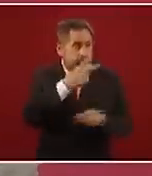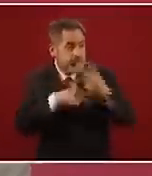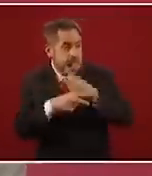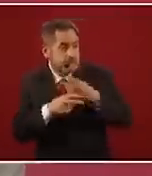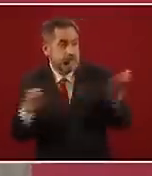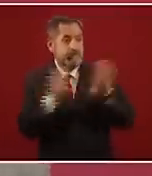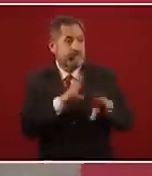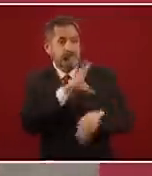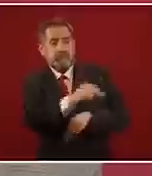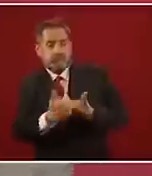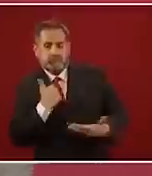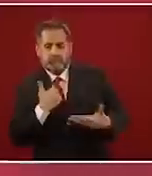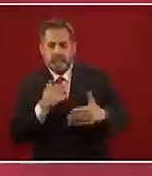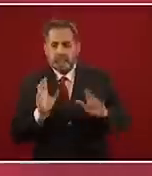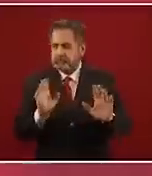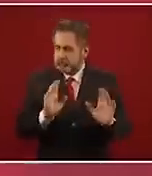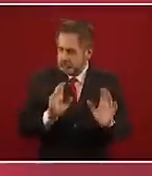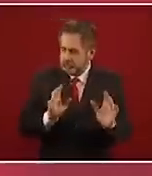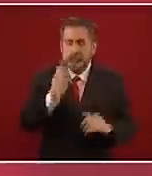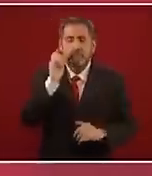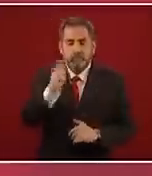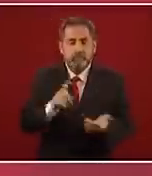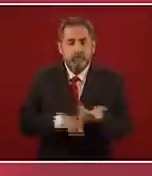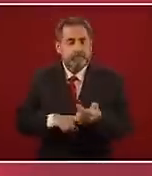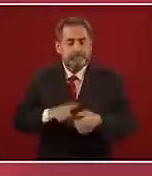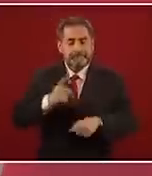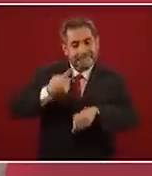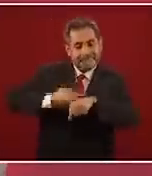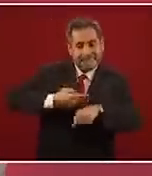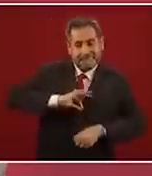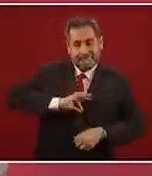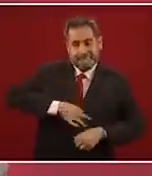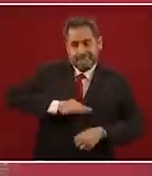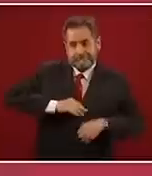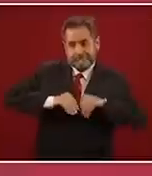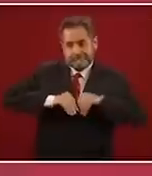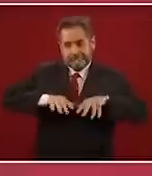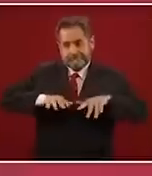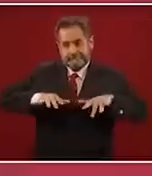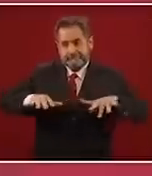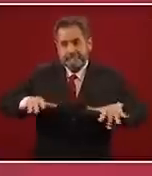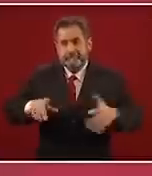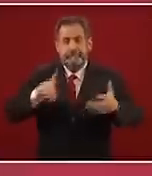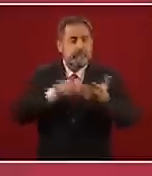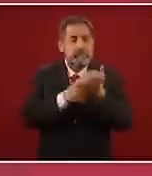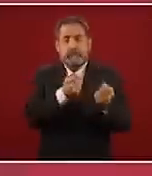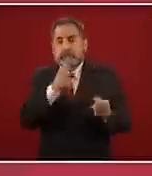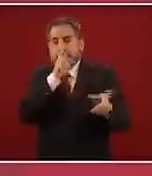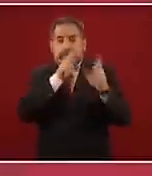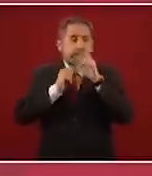Esto quiero destacarlo porque las epidemias de enfermedades infecciosas suelen causar reacciones de fobia,